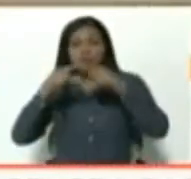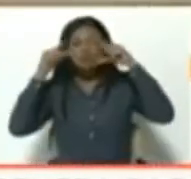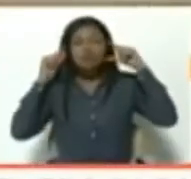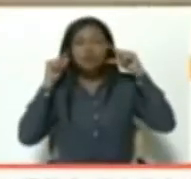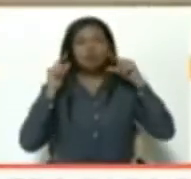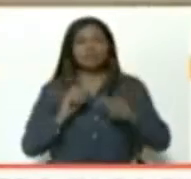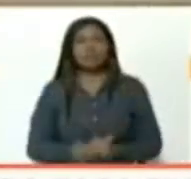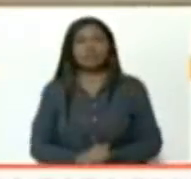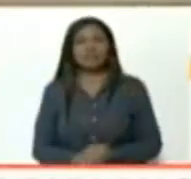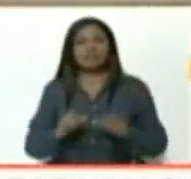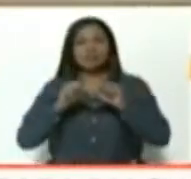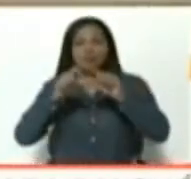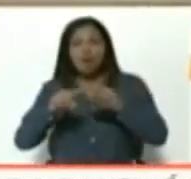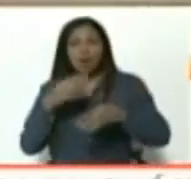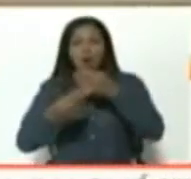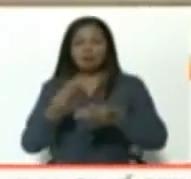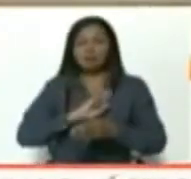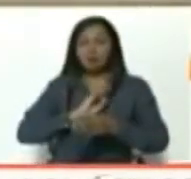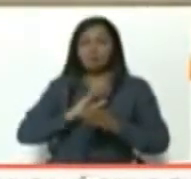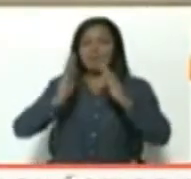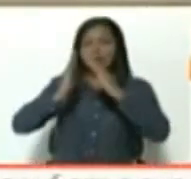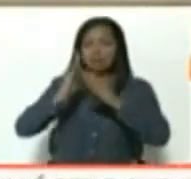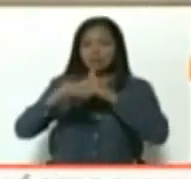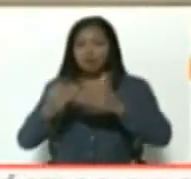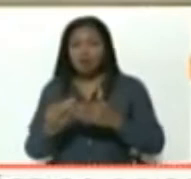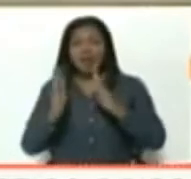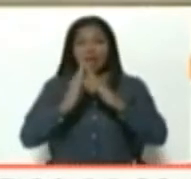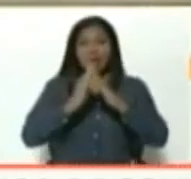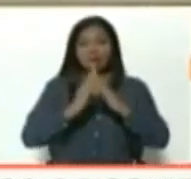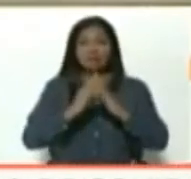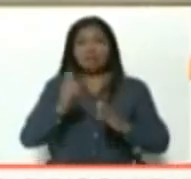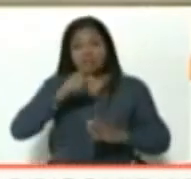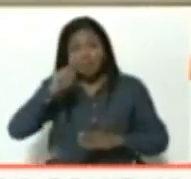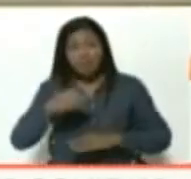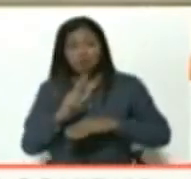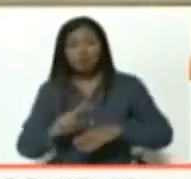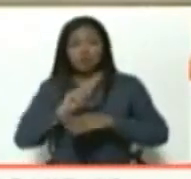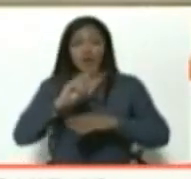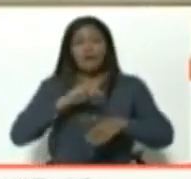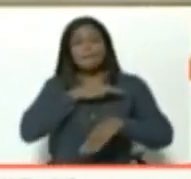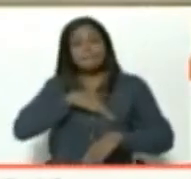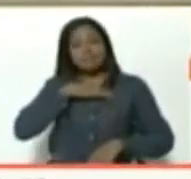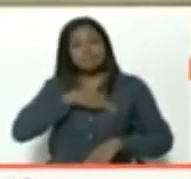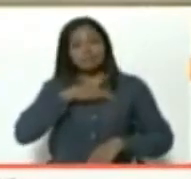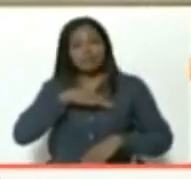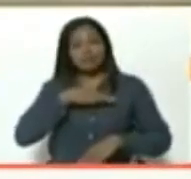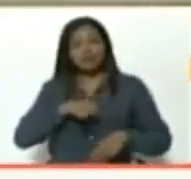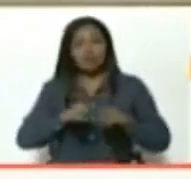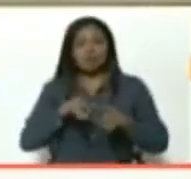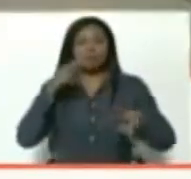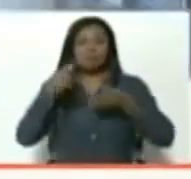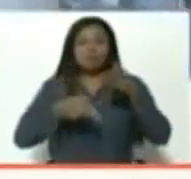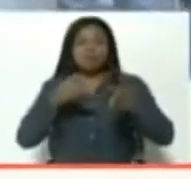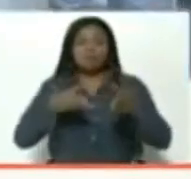mascarillas artesanales o hechas en los propios hogares, sino que también el Ministerio del Poder Popular para el